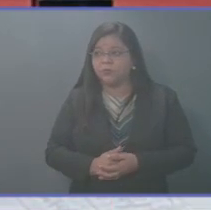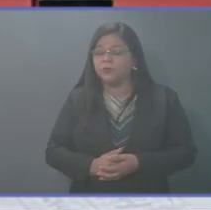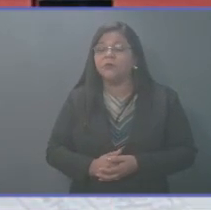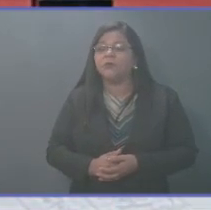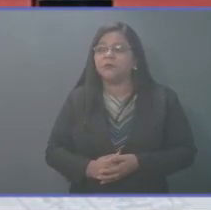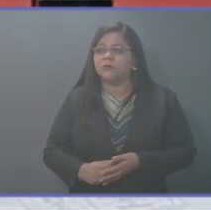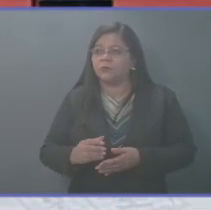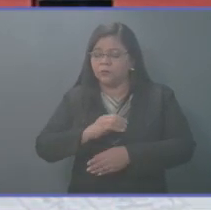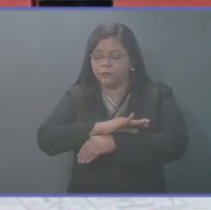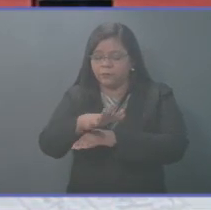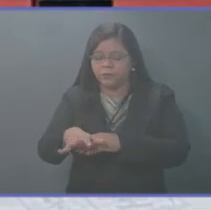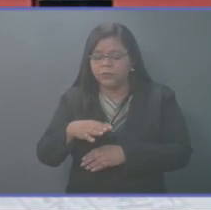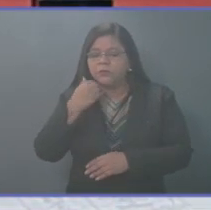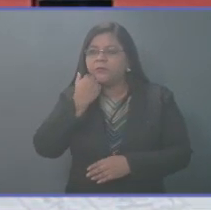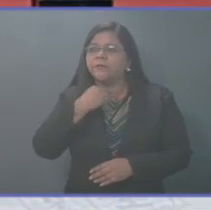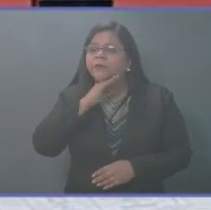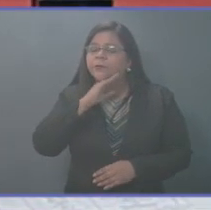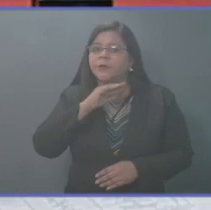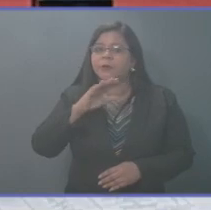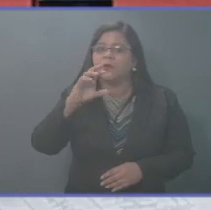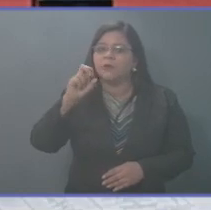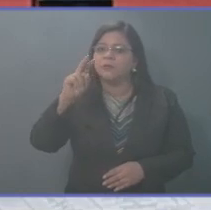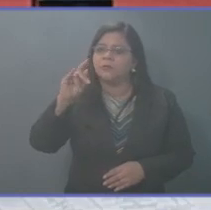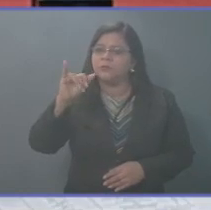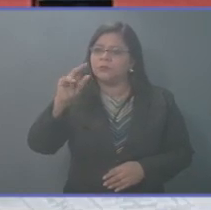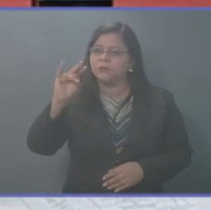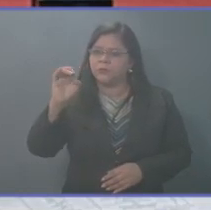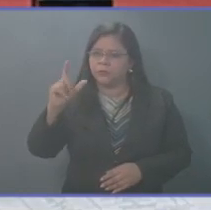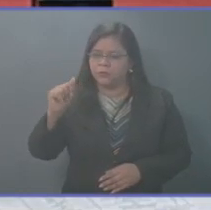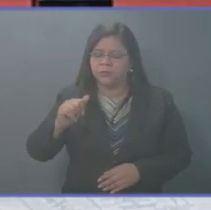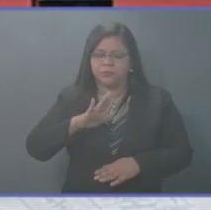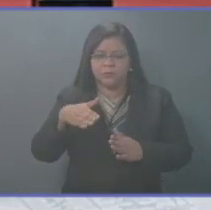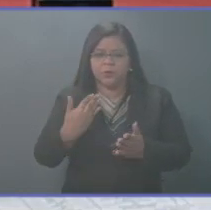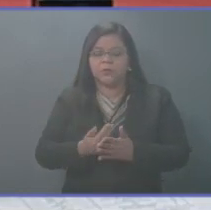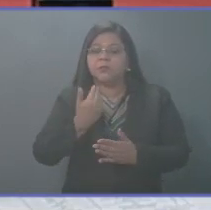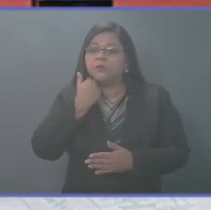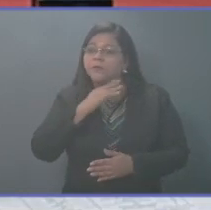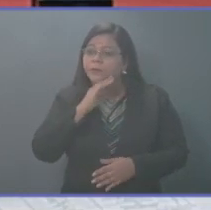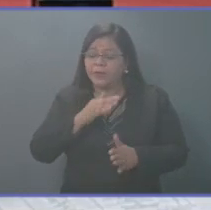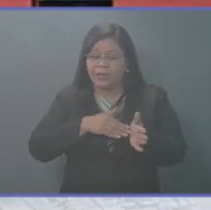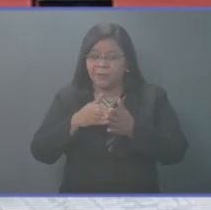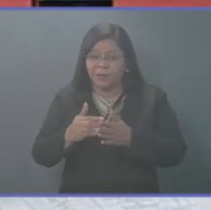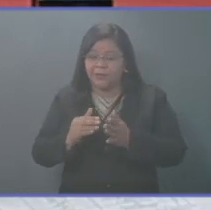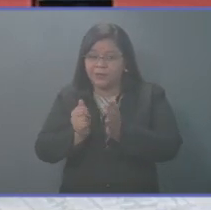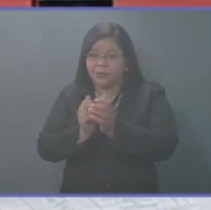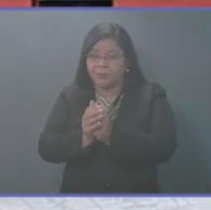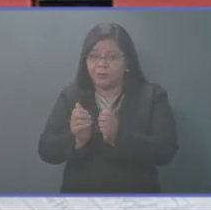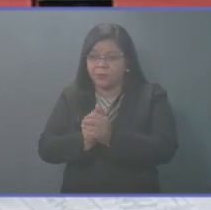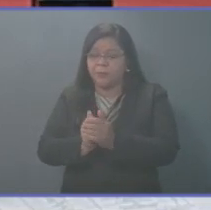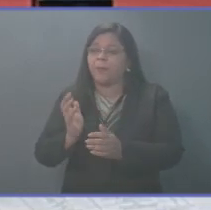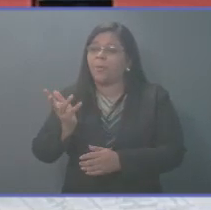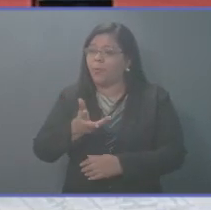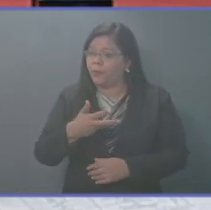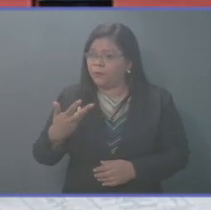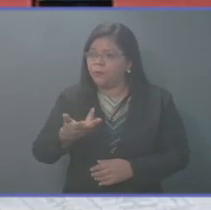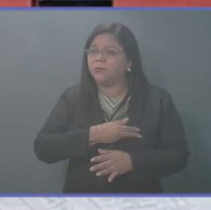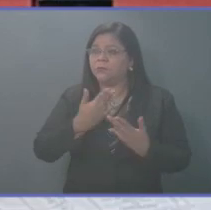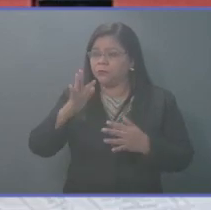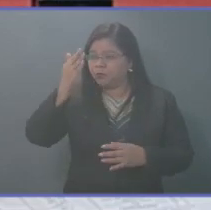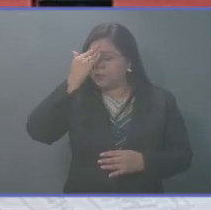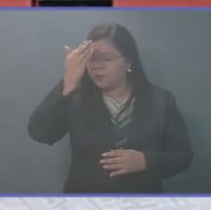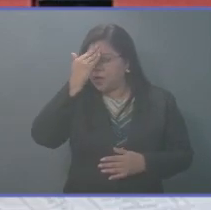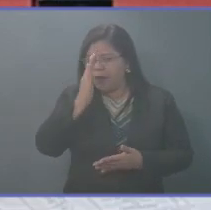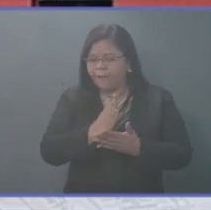de las enfermedades centinelas que son todas estas enfermedades que si se empiezan a disparar nosotros sabemos que está pasando